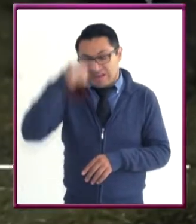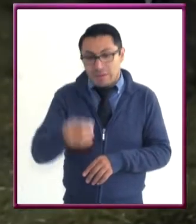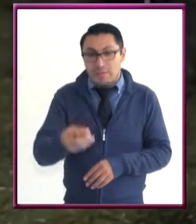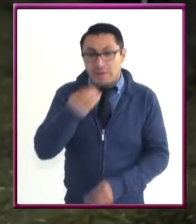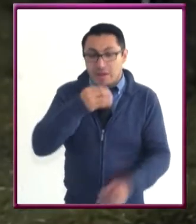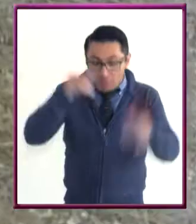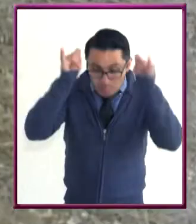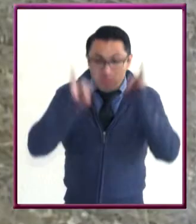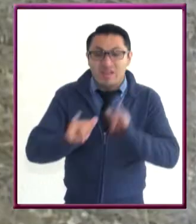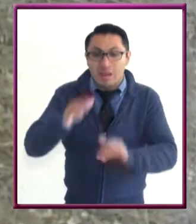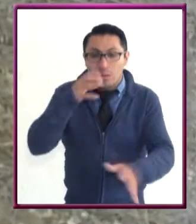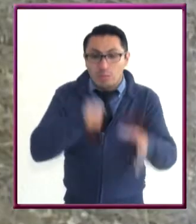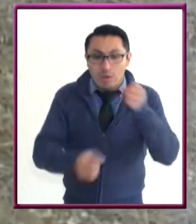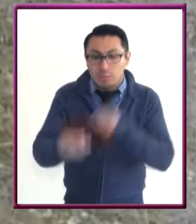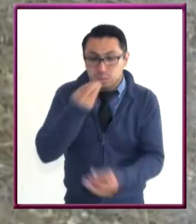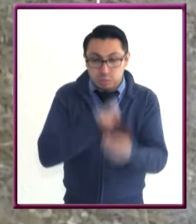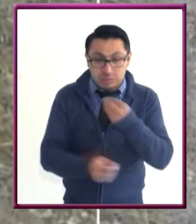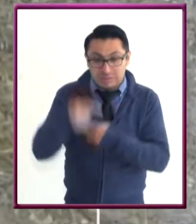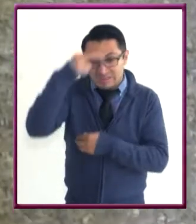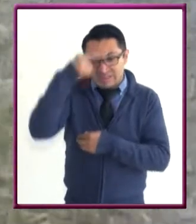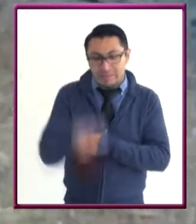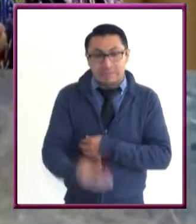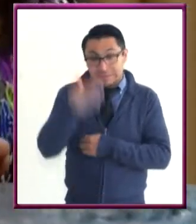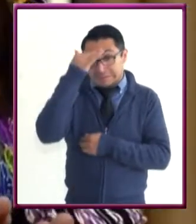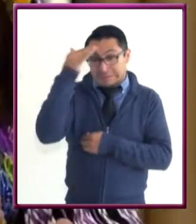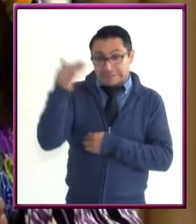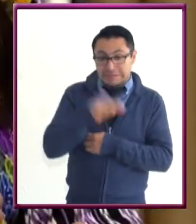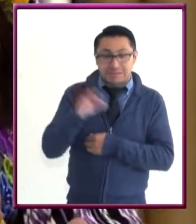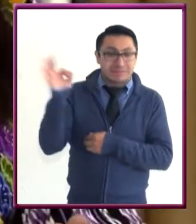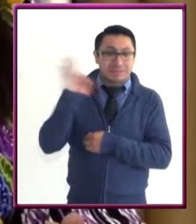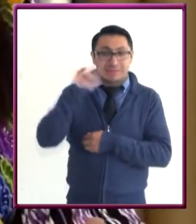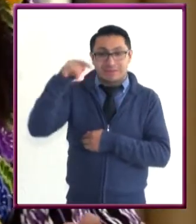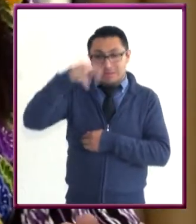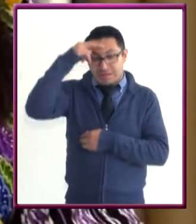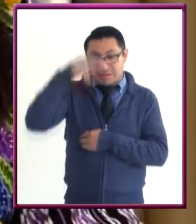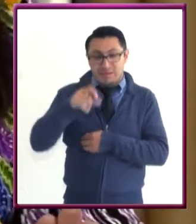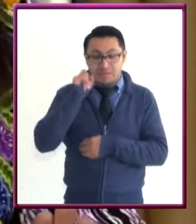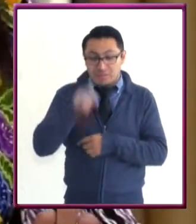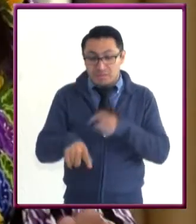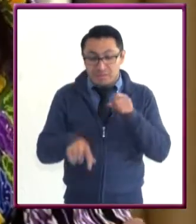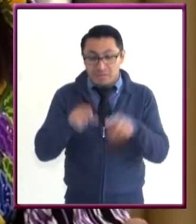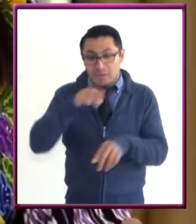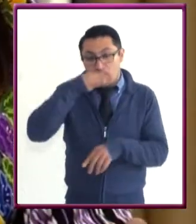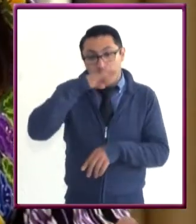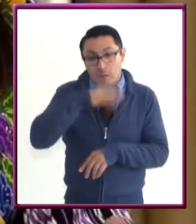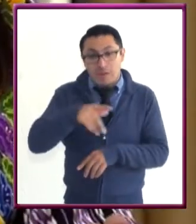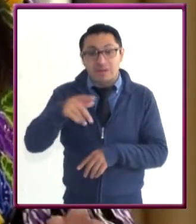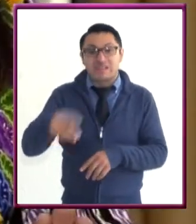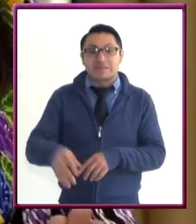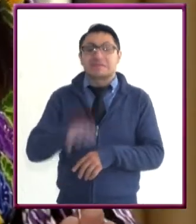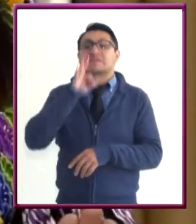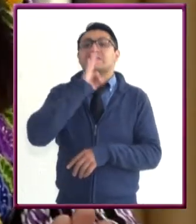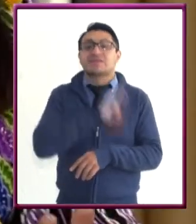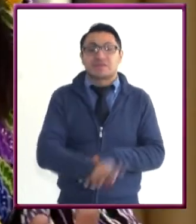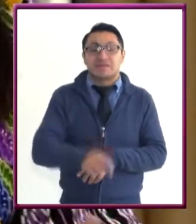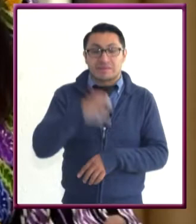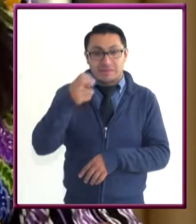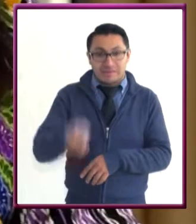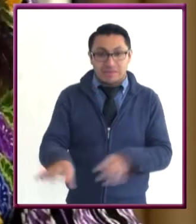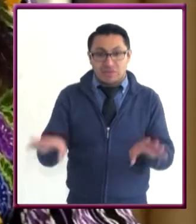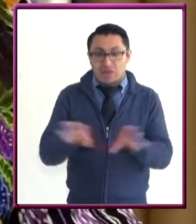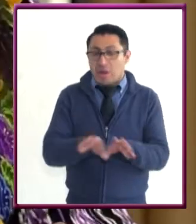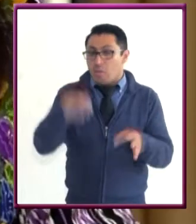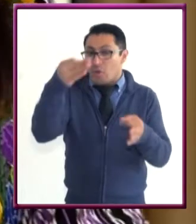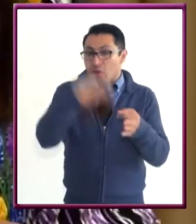en México? Sería terrible si en México se sembrara maíz transgénico en fase comercial, sería el